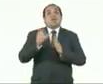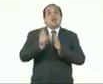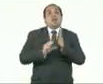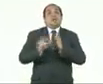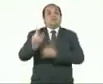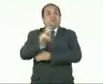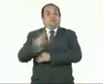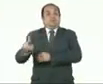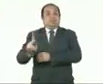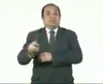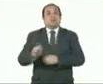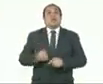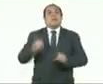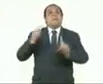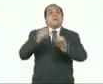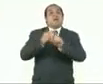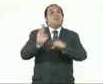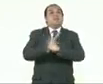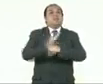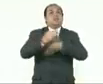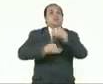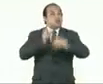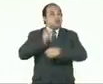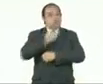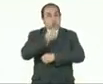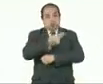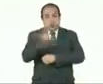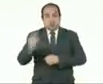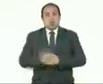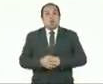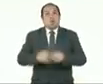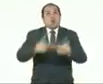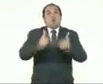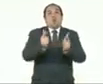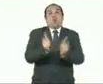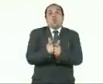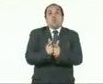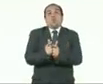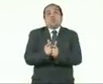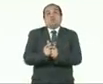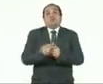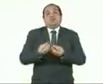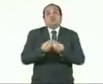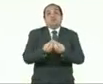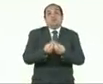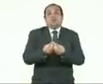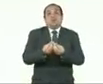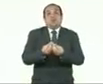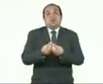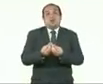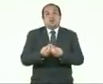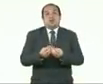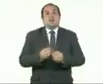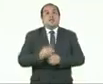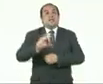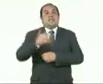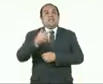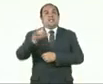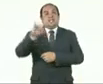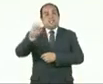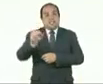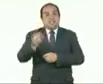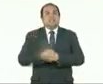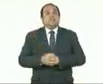de todas y todos ustedes. Los dispositivos conjuntos en chelerías y de chatarrización y